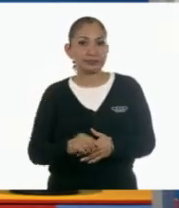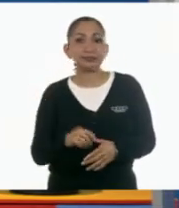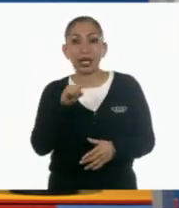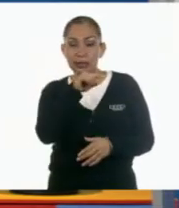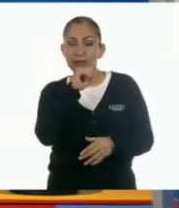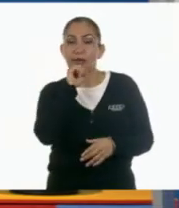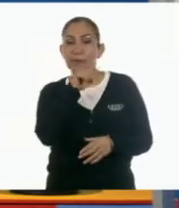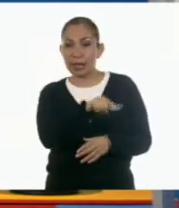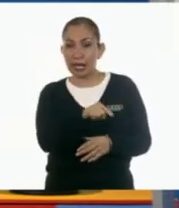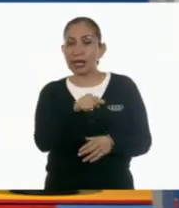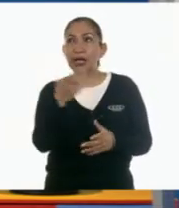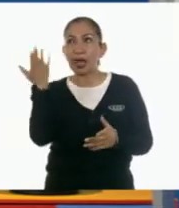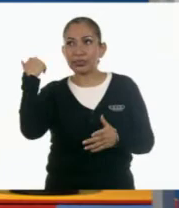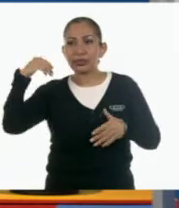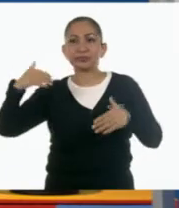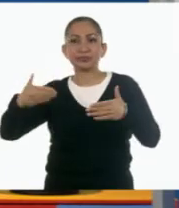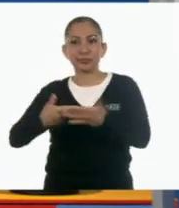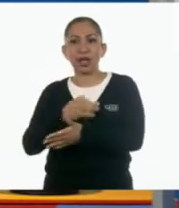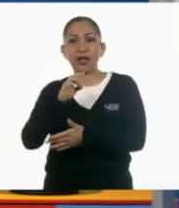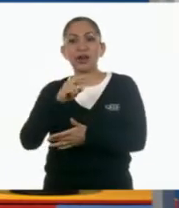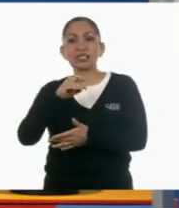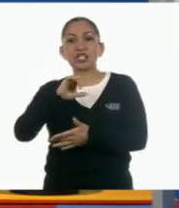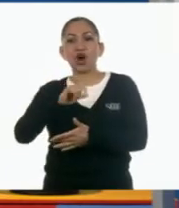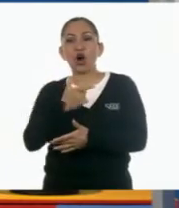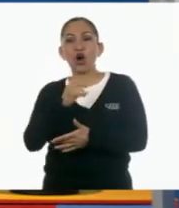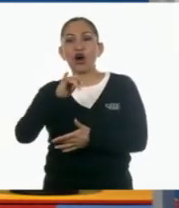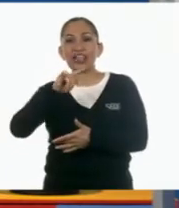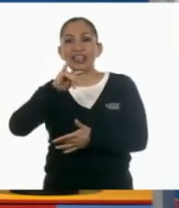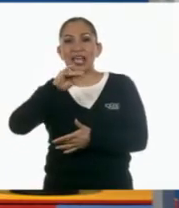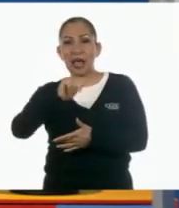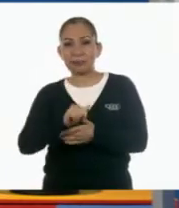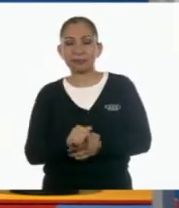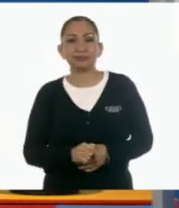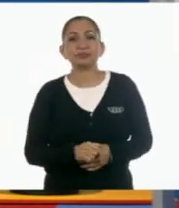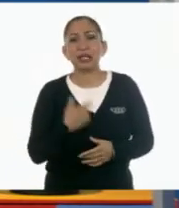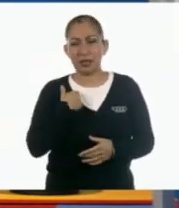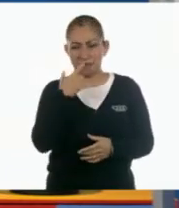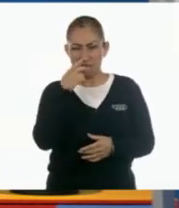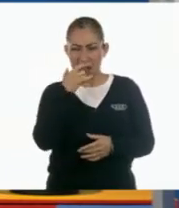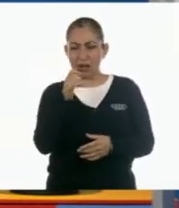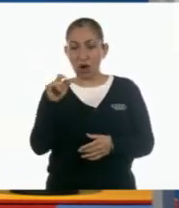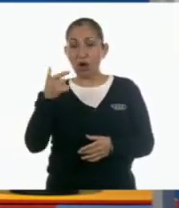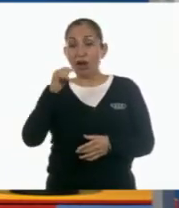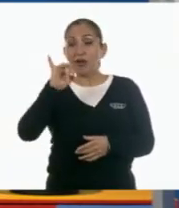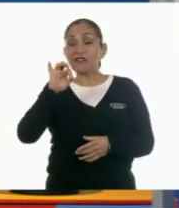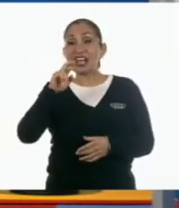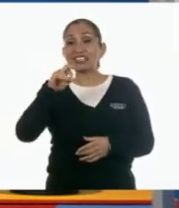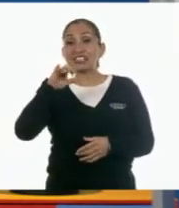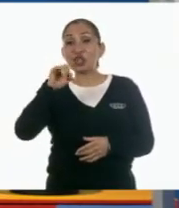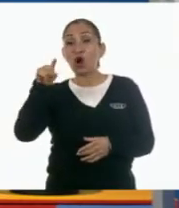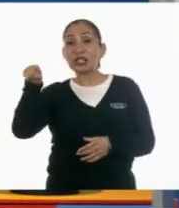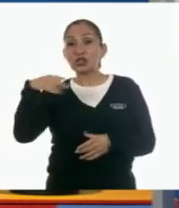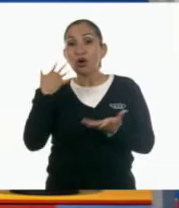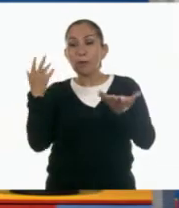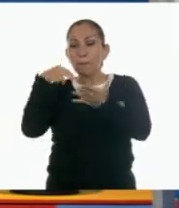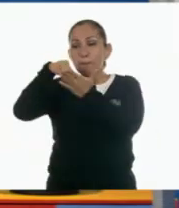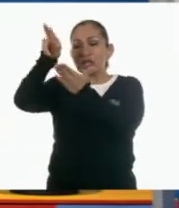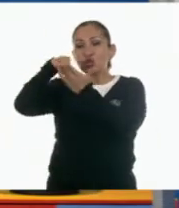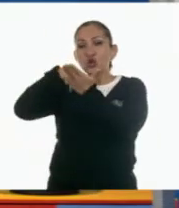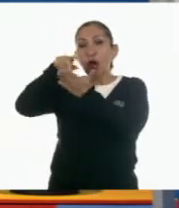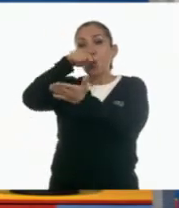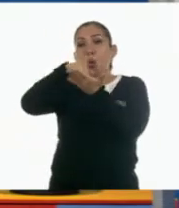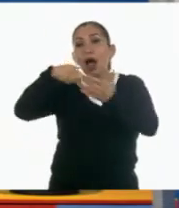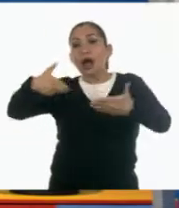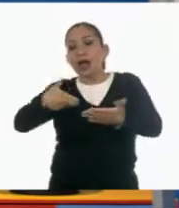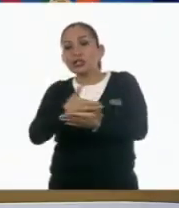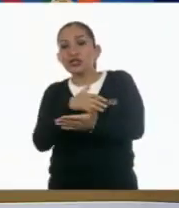donde también era originario Francisco Goitia. Y fíjate que curiosamente Francisco Goitia hizo una pintura del lugar